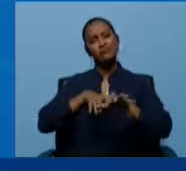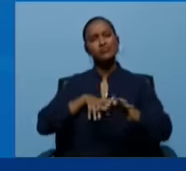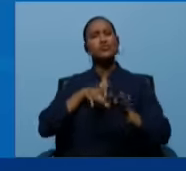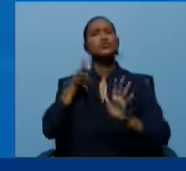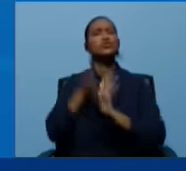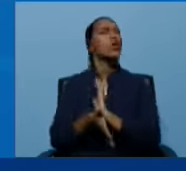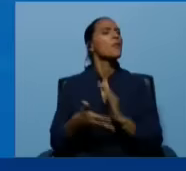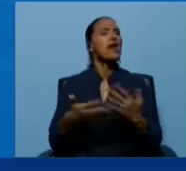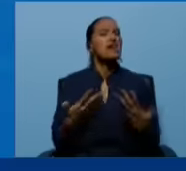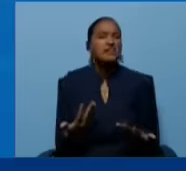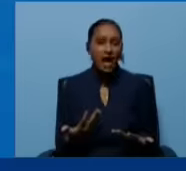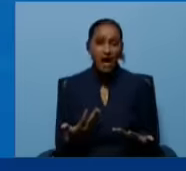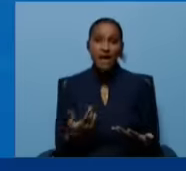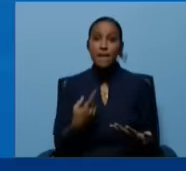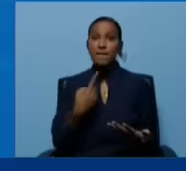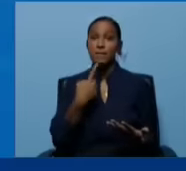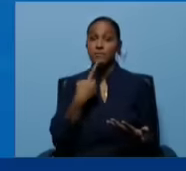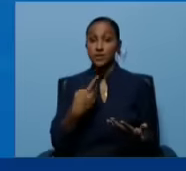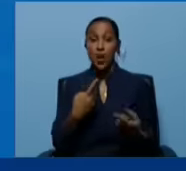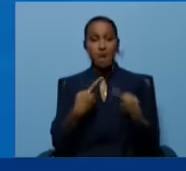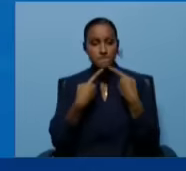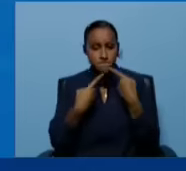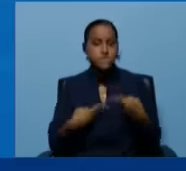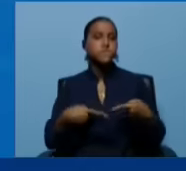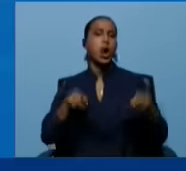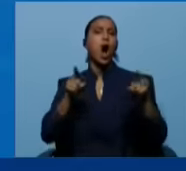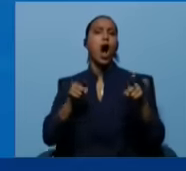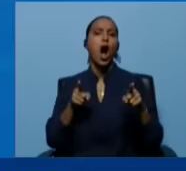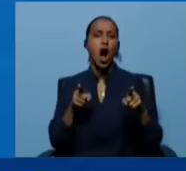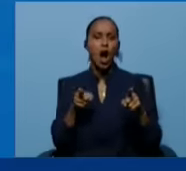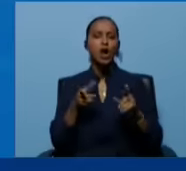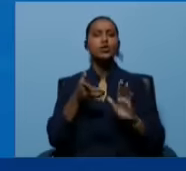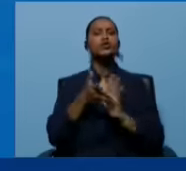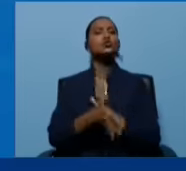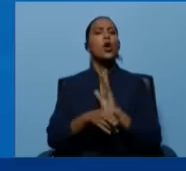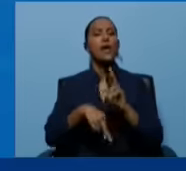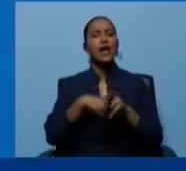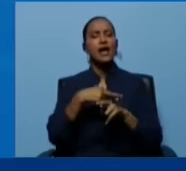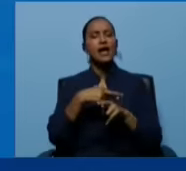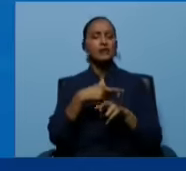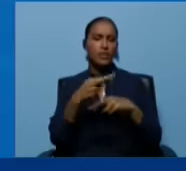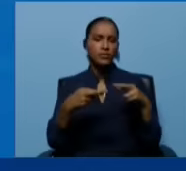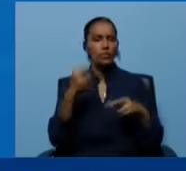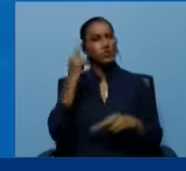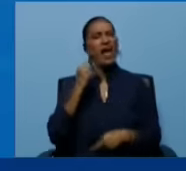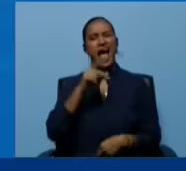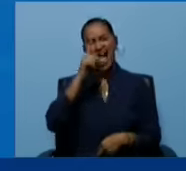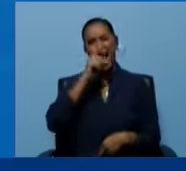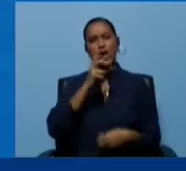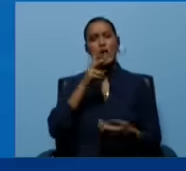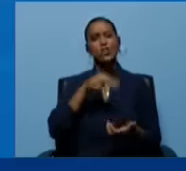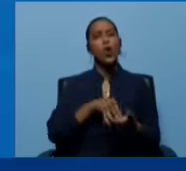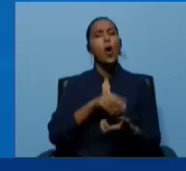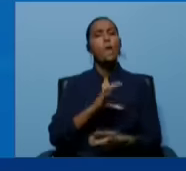carácter antiimperialista de la Revolución Bolivariana, ya en el temprano año 2004.